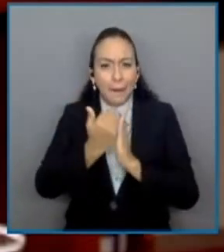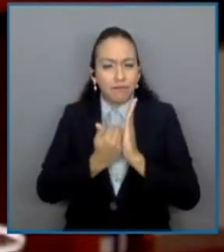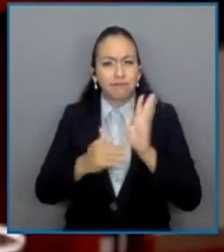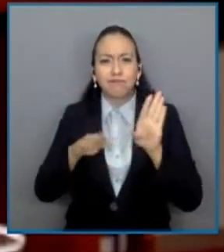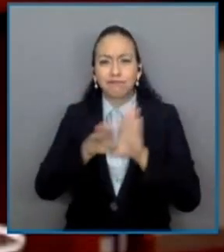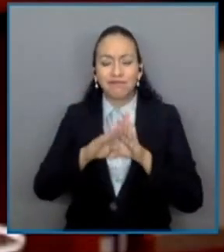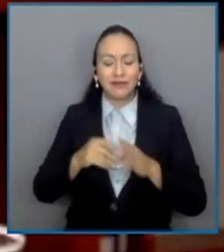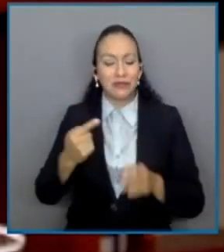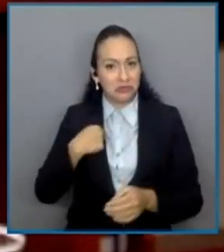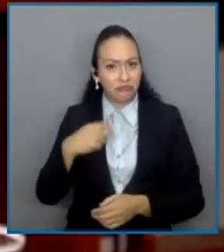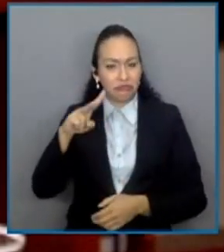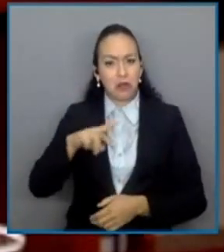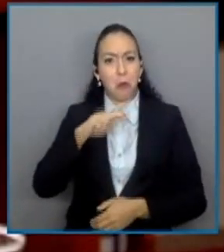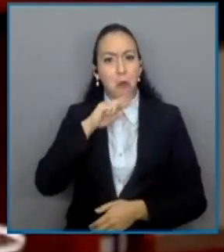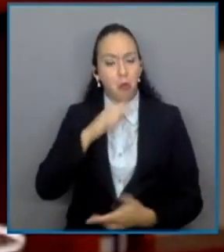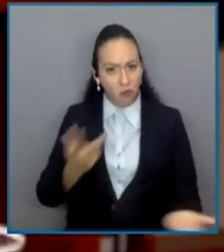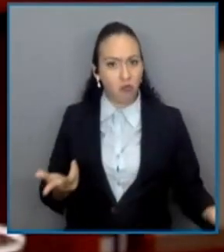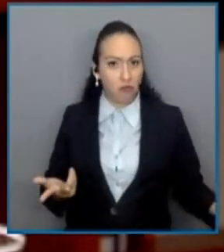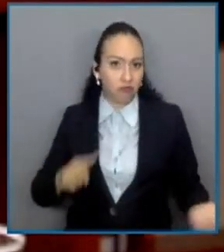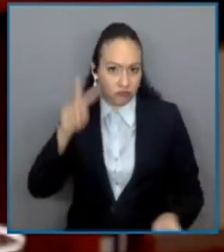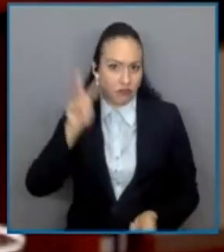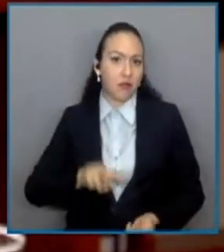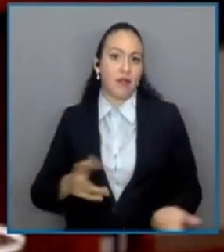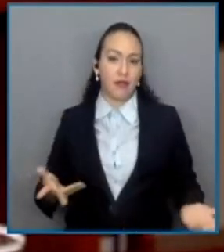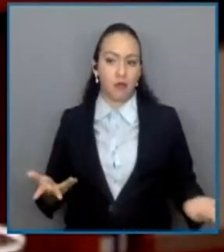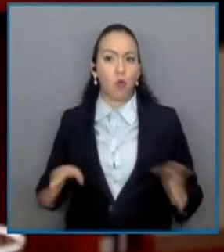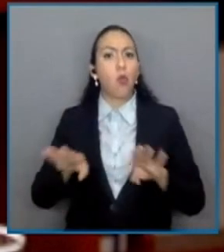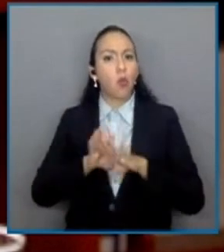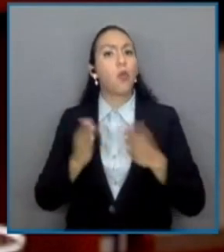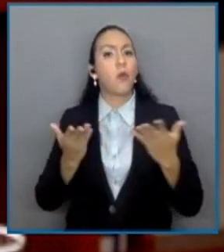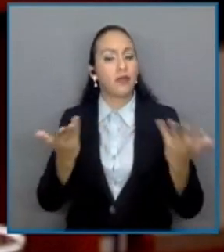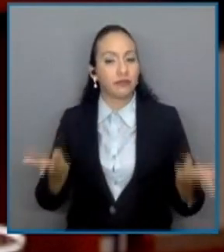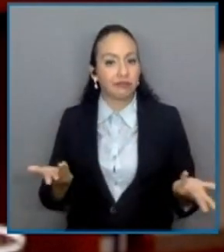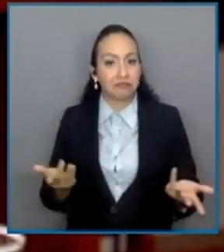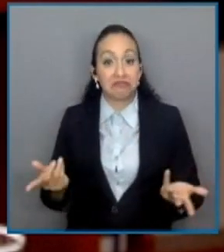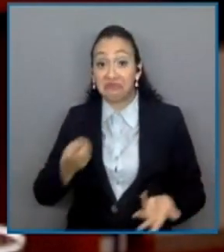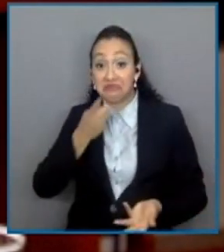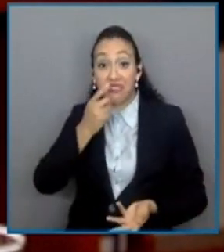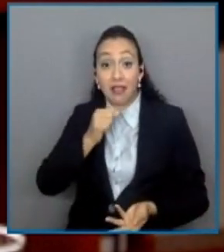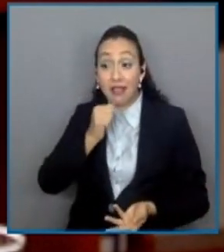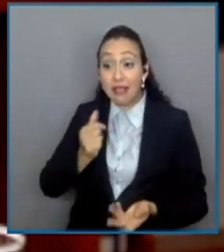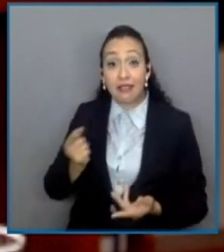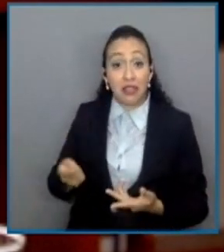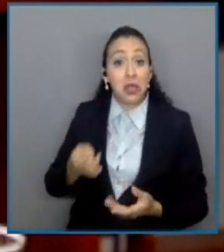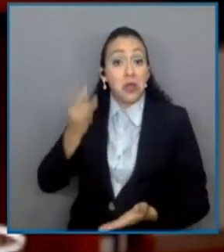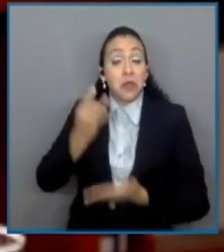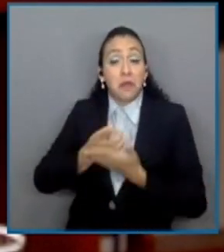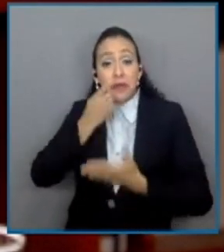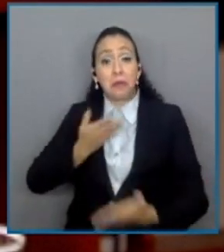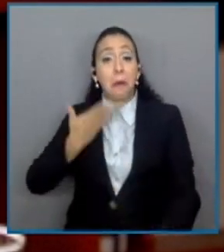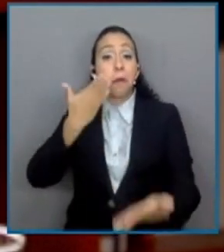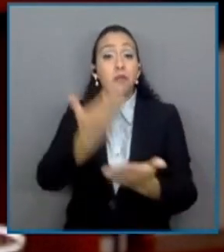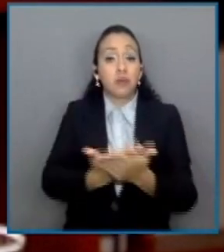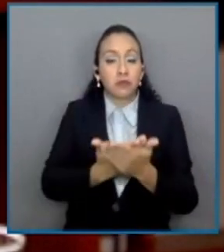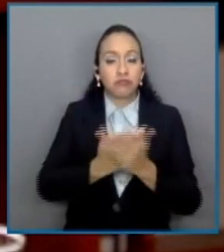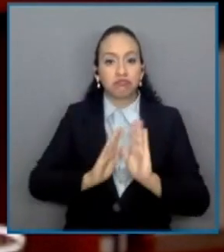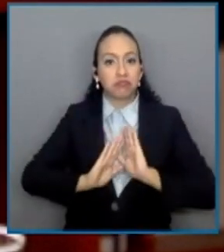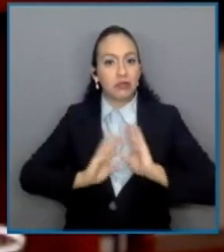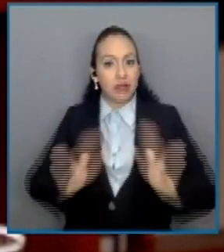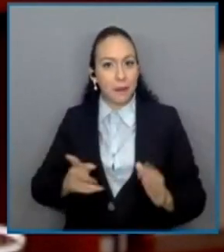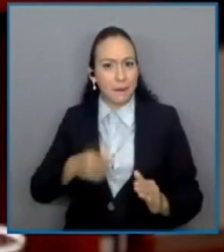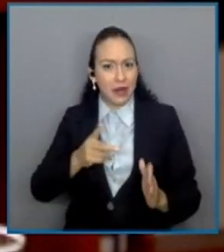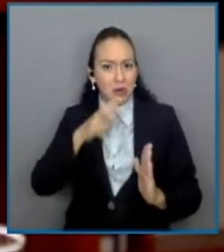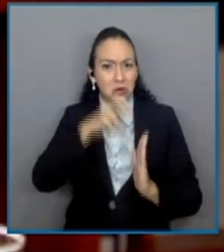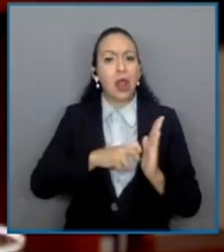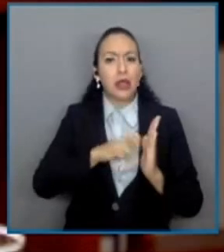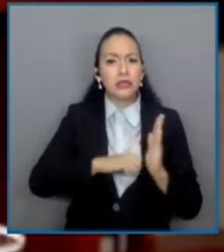sí la tengo como juzgadora. Que realmente la sociedad mexicana, el pueblo de México del que habla nuestra Constitución,